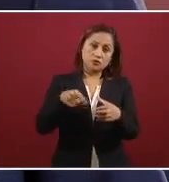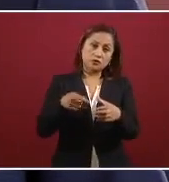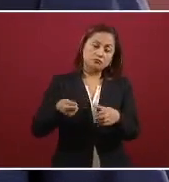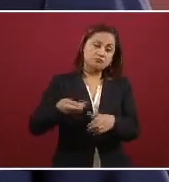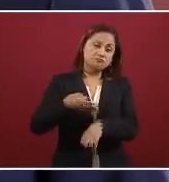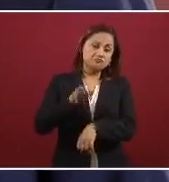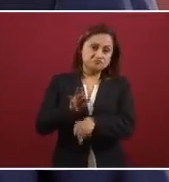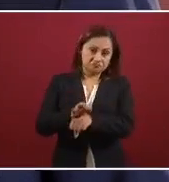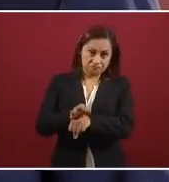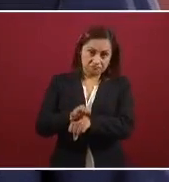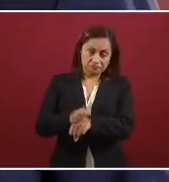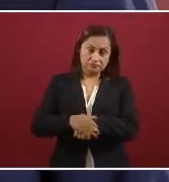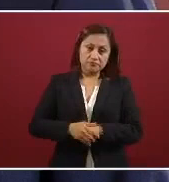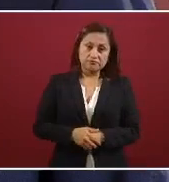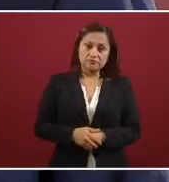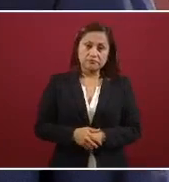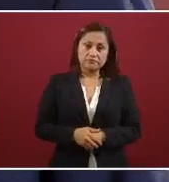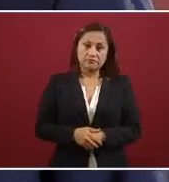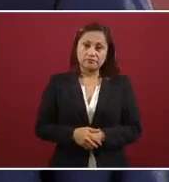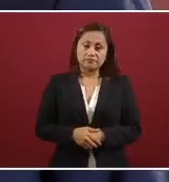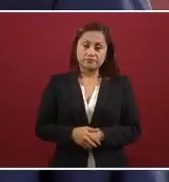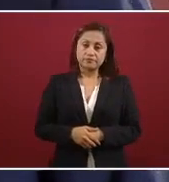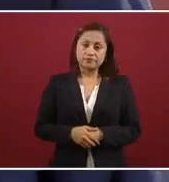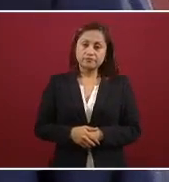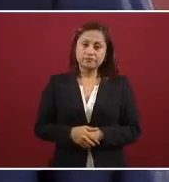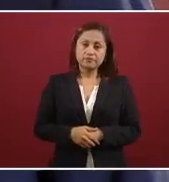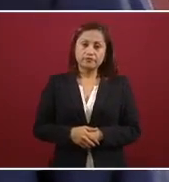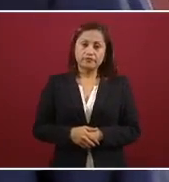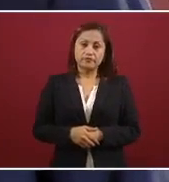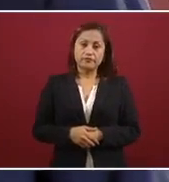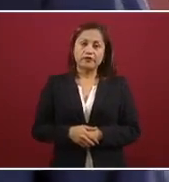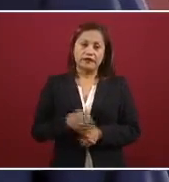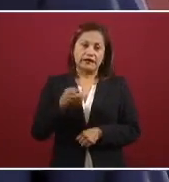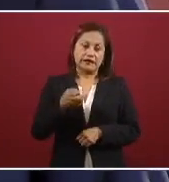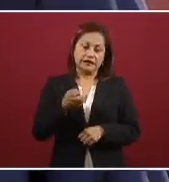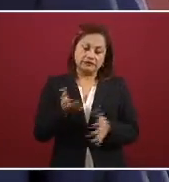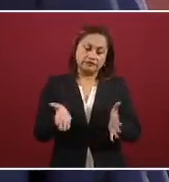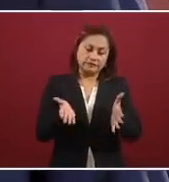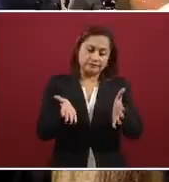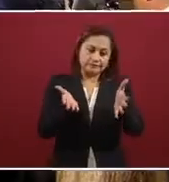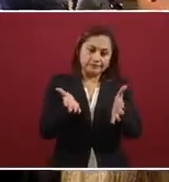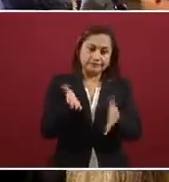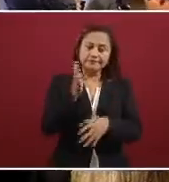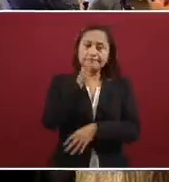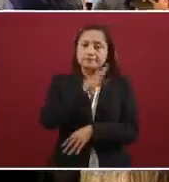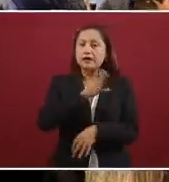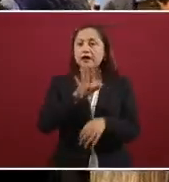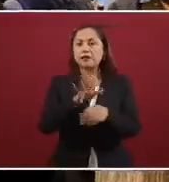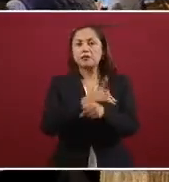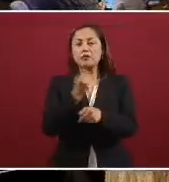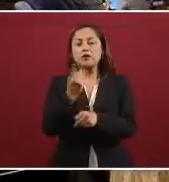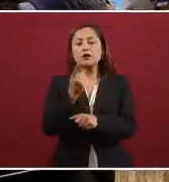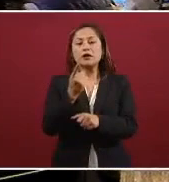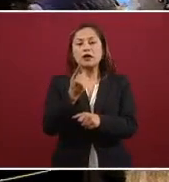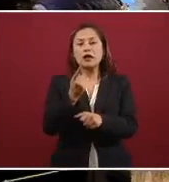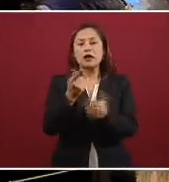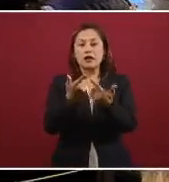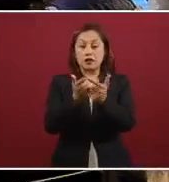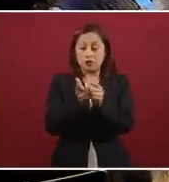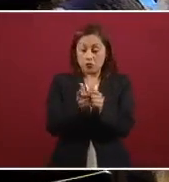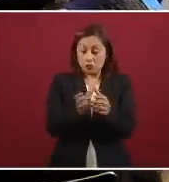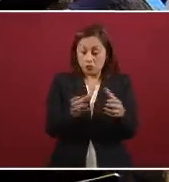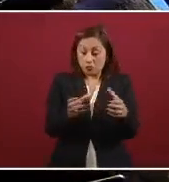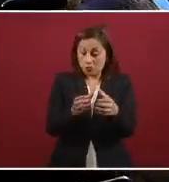porque fueron en algunos casos, en la mayoría de los casos, auspiciados por el